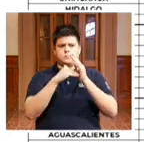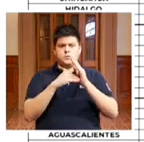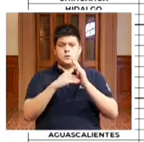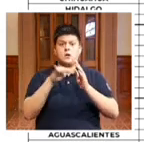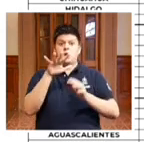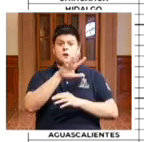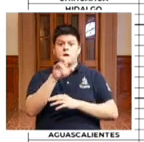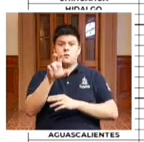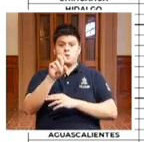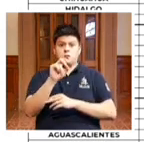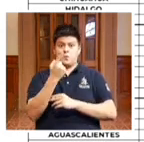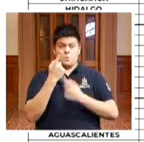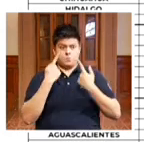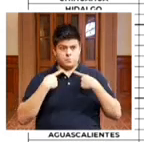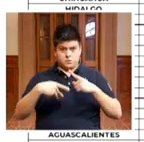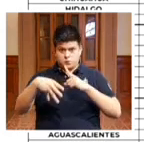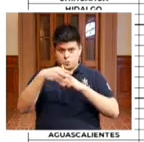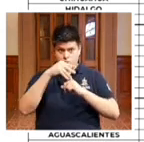978.531 casos.